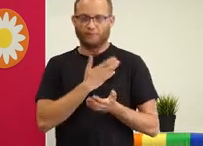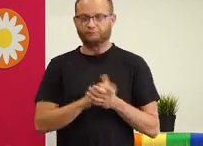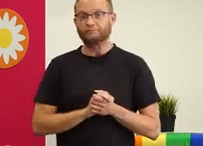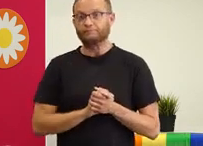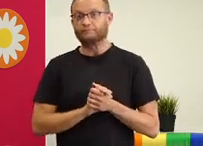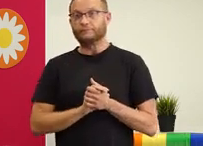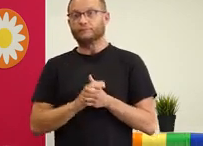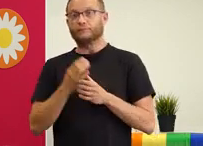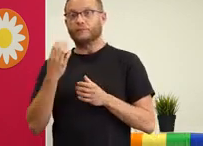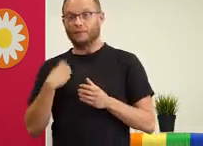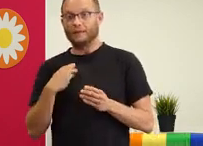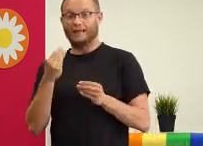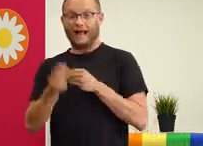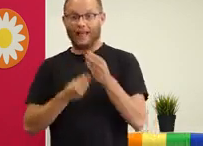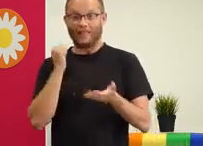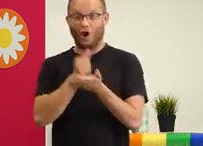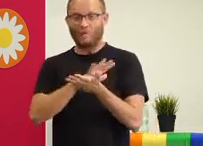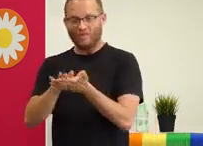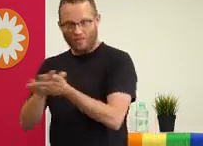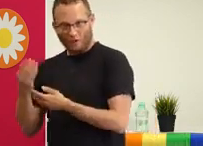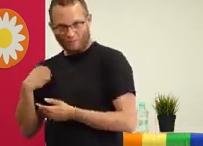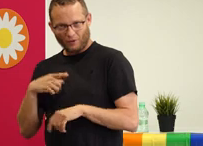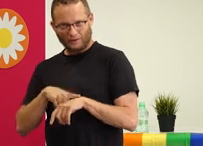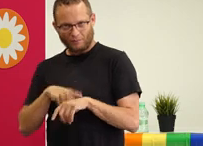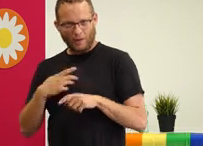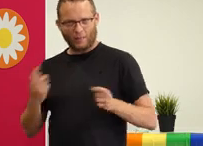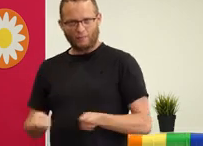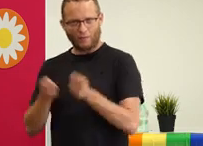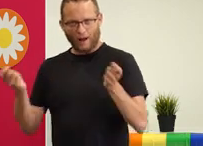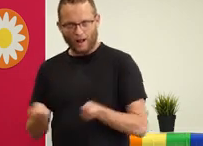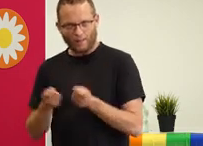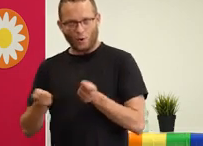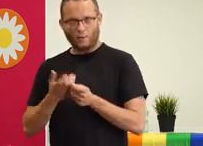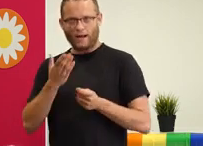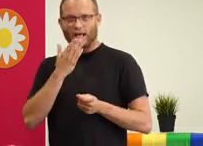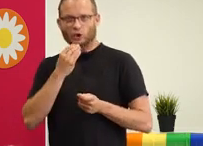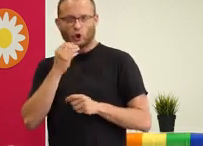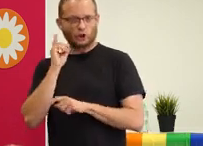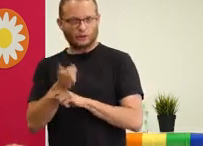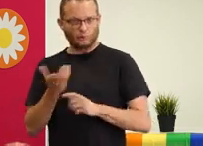Mientras que continúa su genocidio, ¿no? Y su campaña propagando el sionismo.